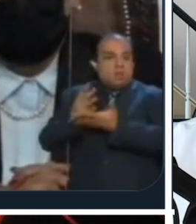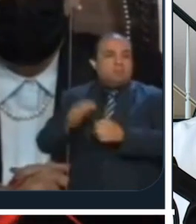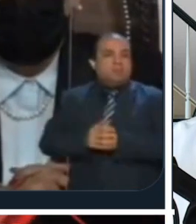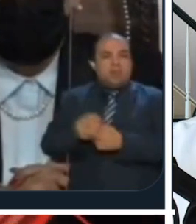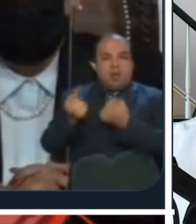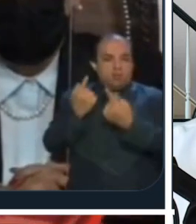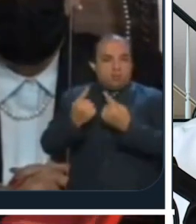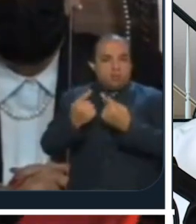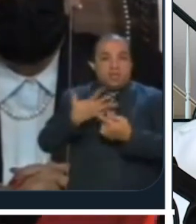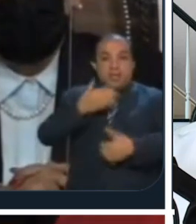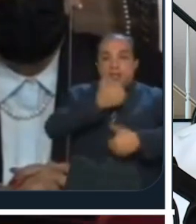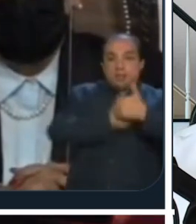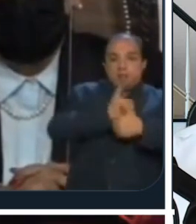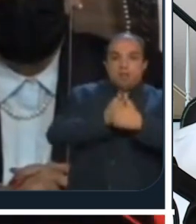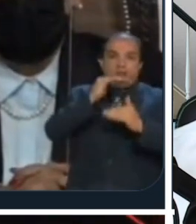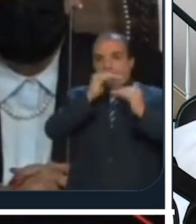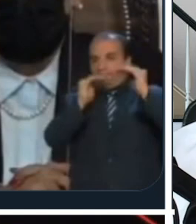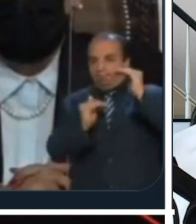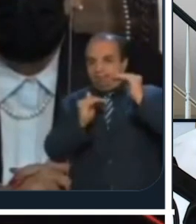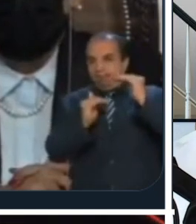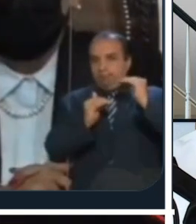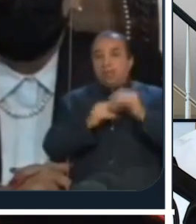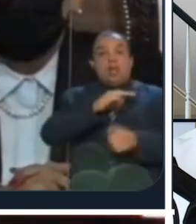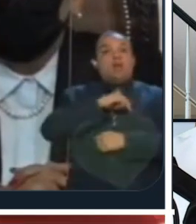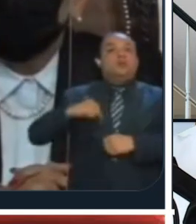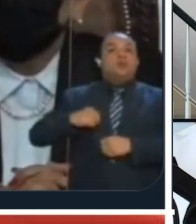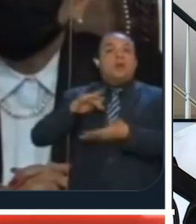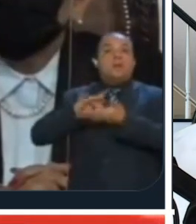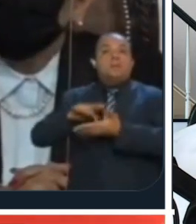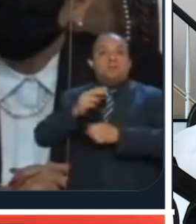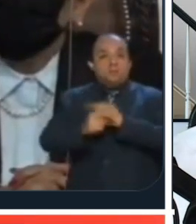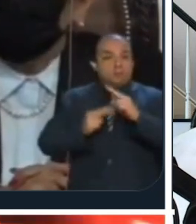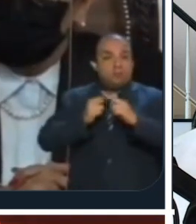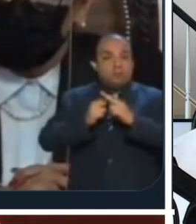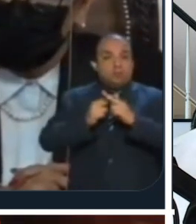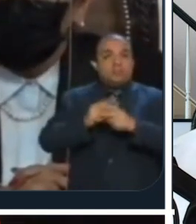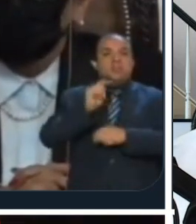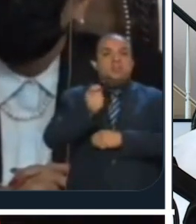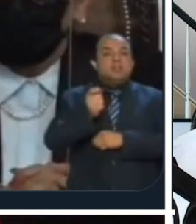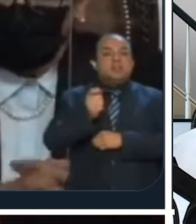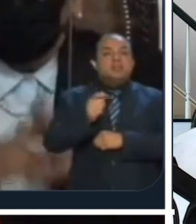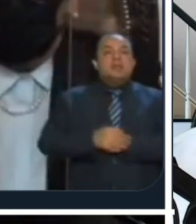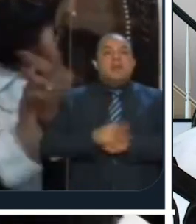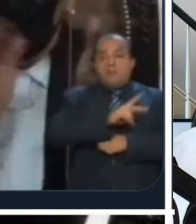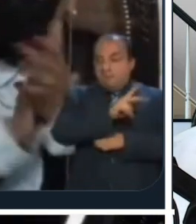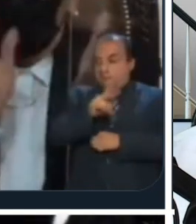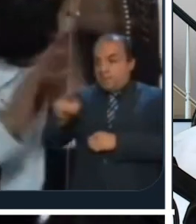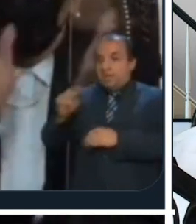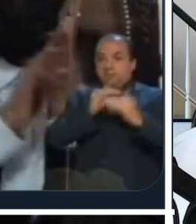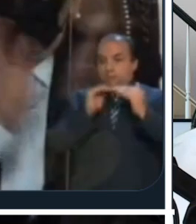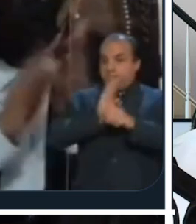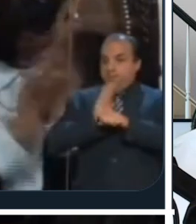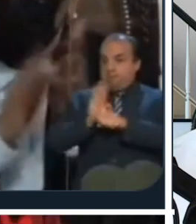generaba competencia y desigualdad. Para nosotros, apoyo universal significa bienestar. Ampliamos